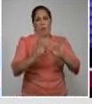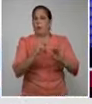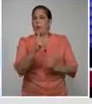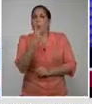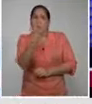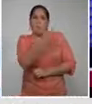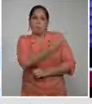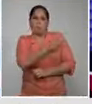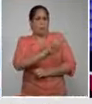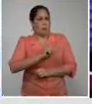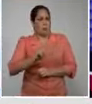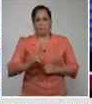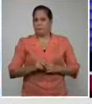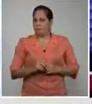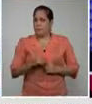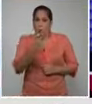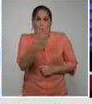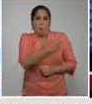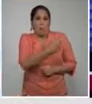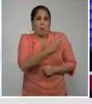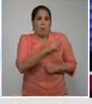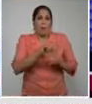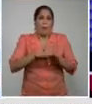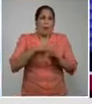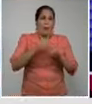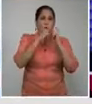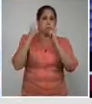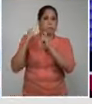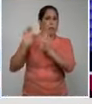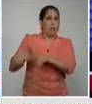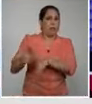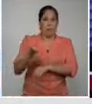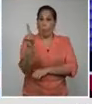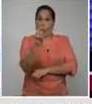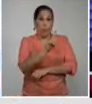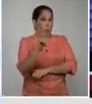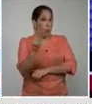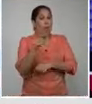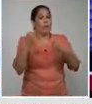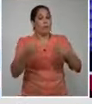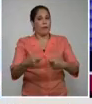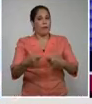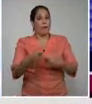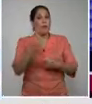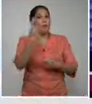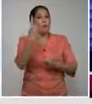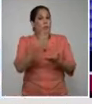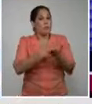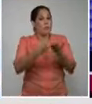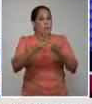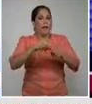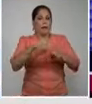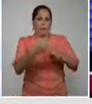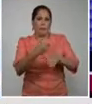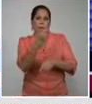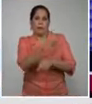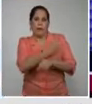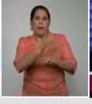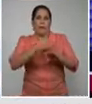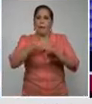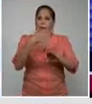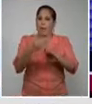dosis. No basta con una dosis. Nosotros de todas formas estamos evaluando cuál es el efecto 14 días después de la primera dosis, cuál es el efecto después de la